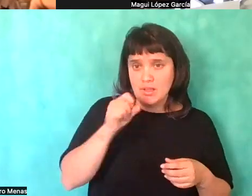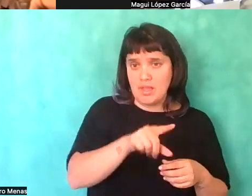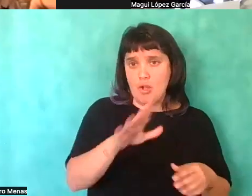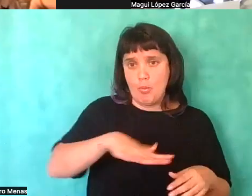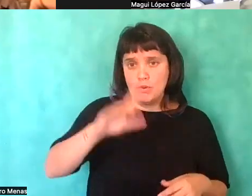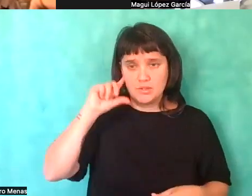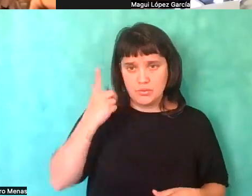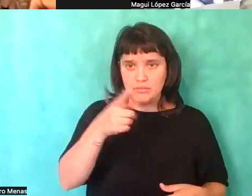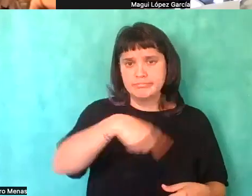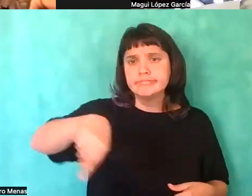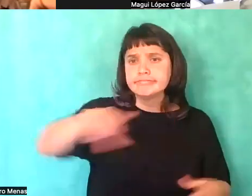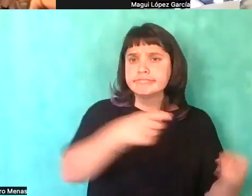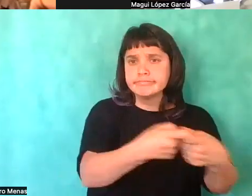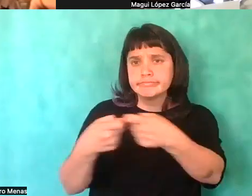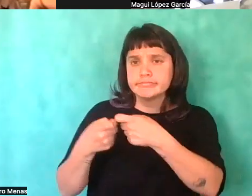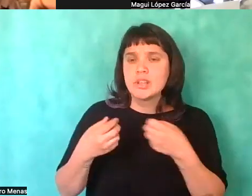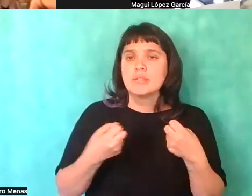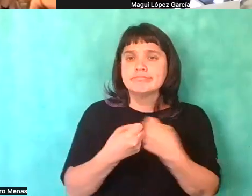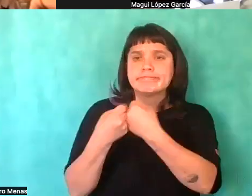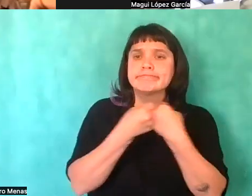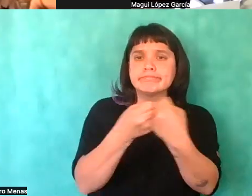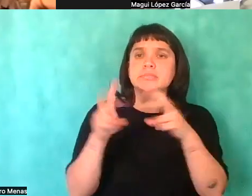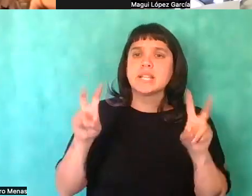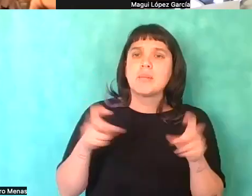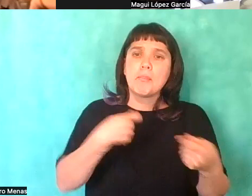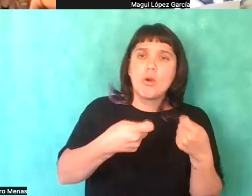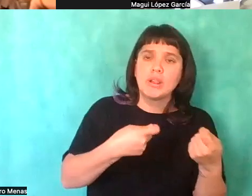puntos básicos para políticas lingüísticas para su propia lengua.